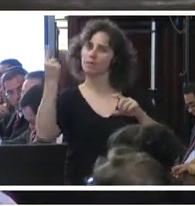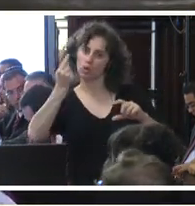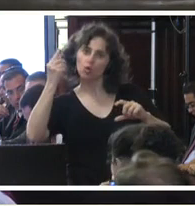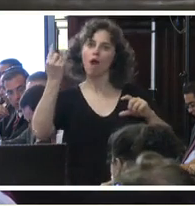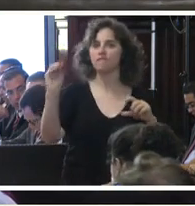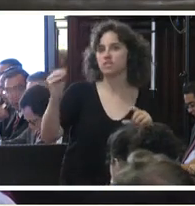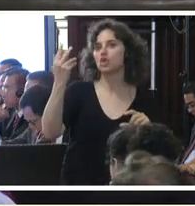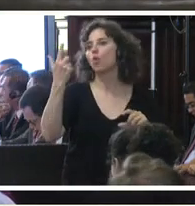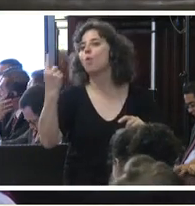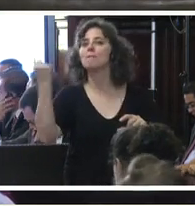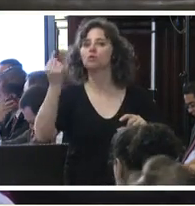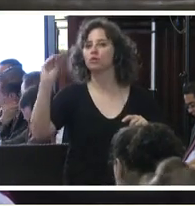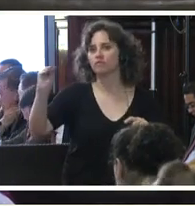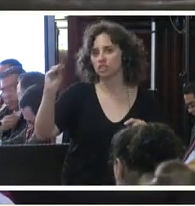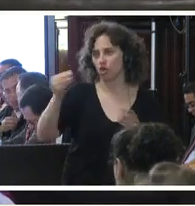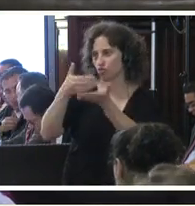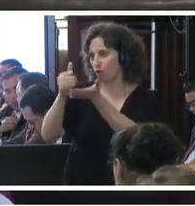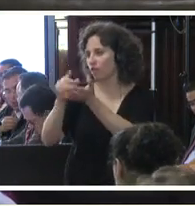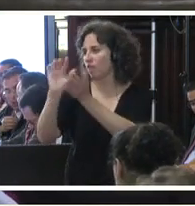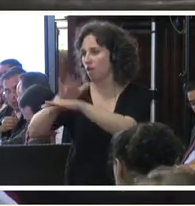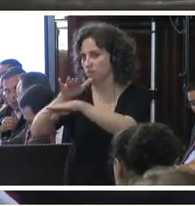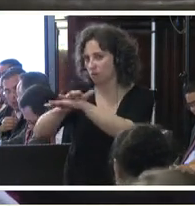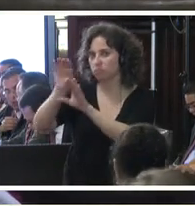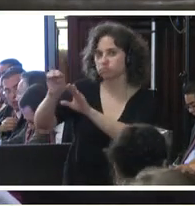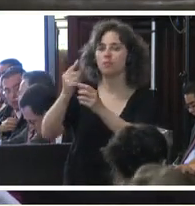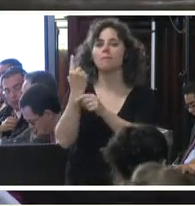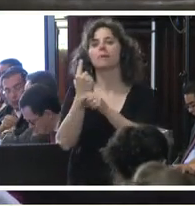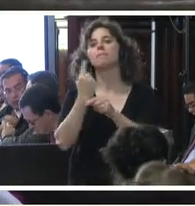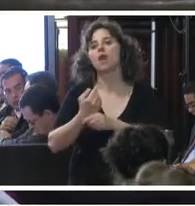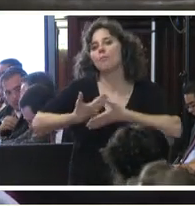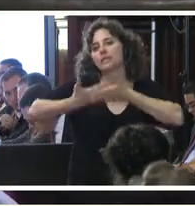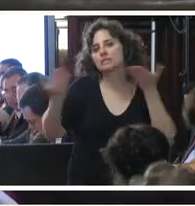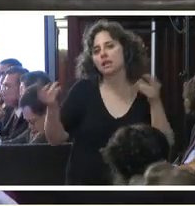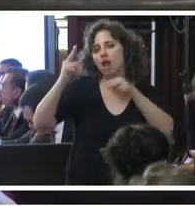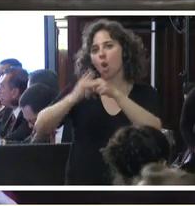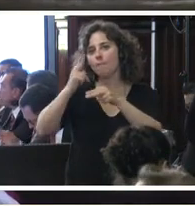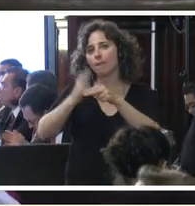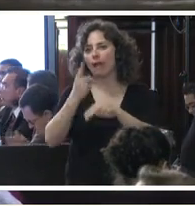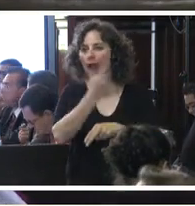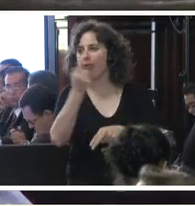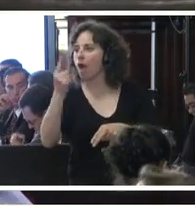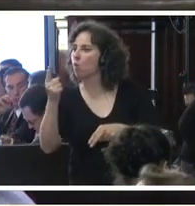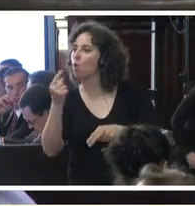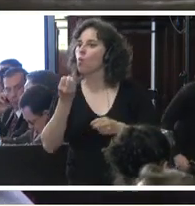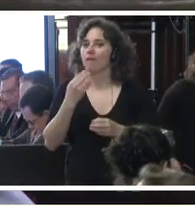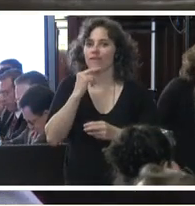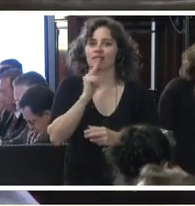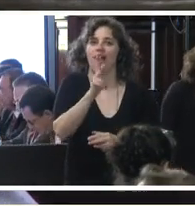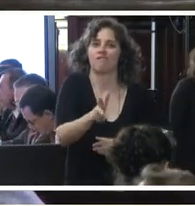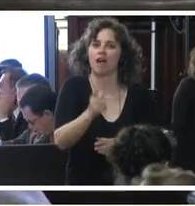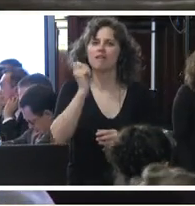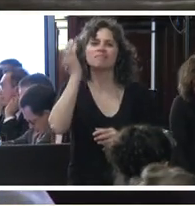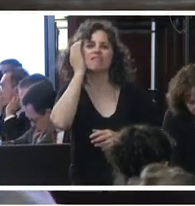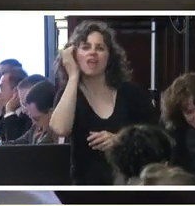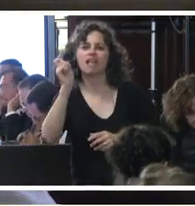each of you would identify yourselves as you speak so that we can save some time. With that, I invite you